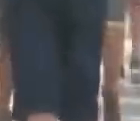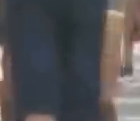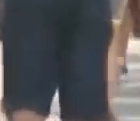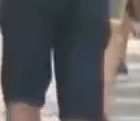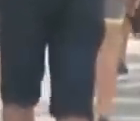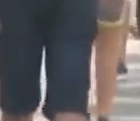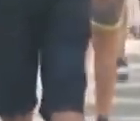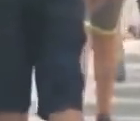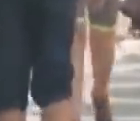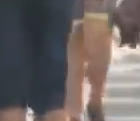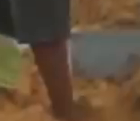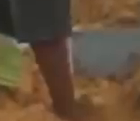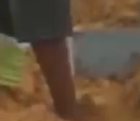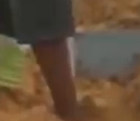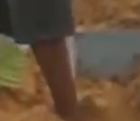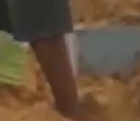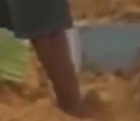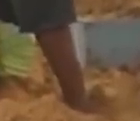i